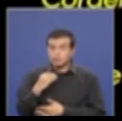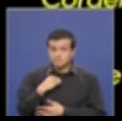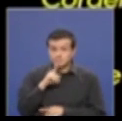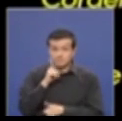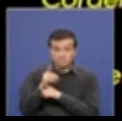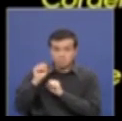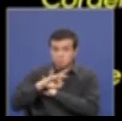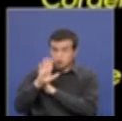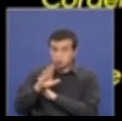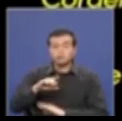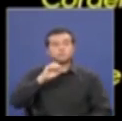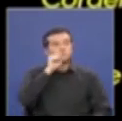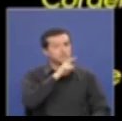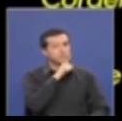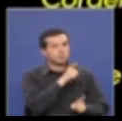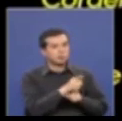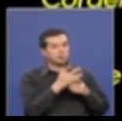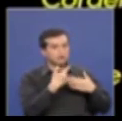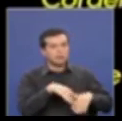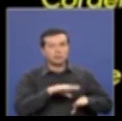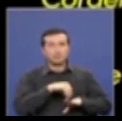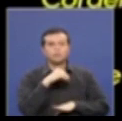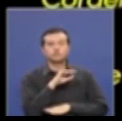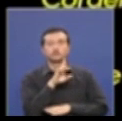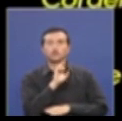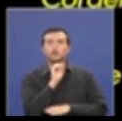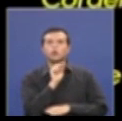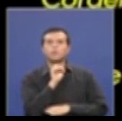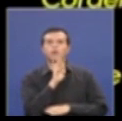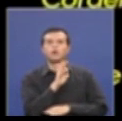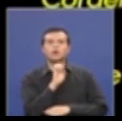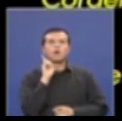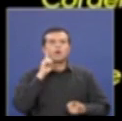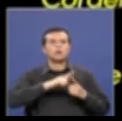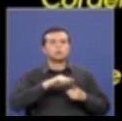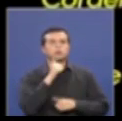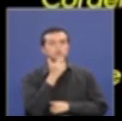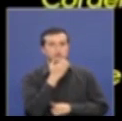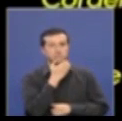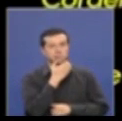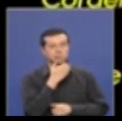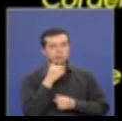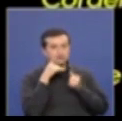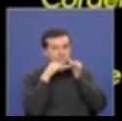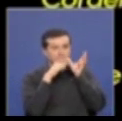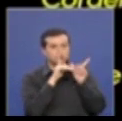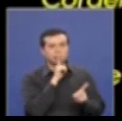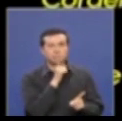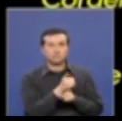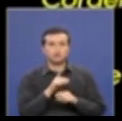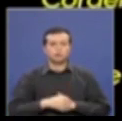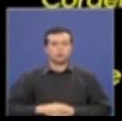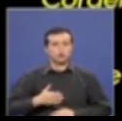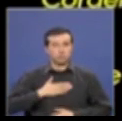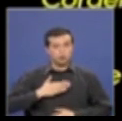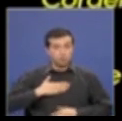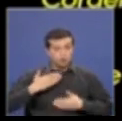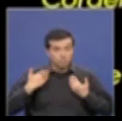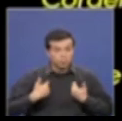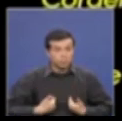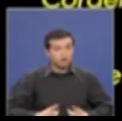señor. Dejemos a Franco Romero hasta el 10 de agosto. Eso fue muy claro, muy bien, muy cortés. Me dije, mira,